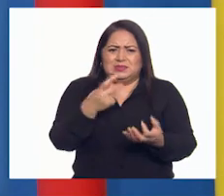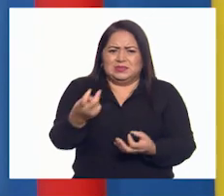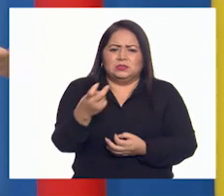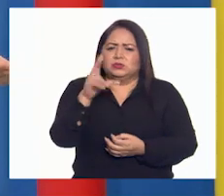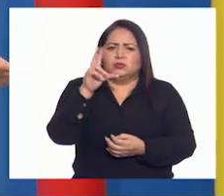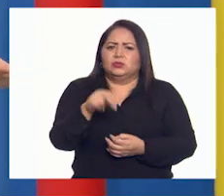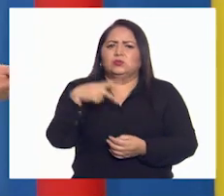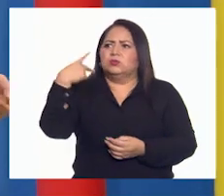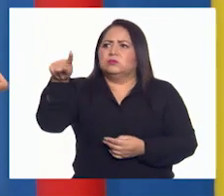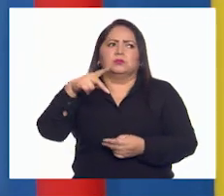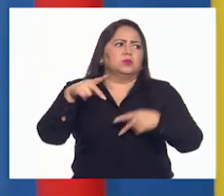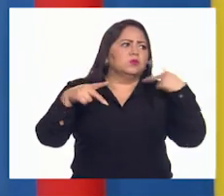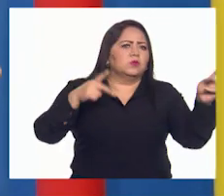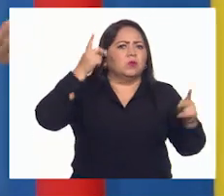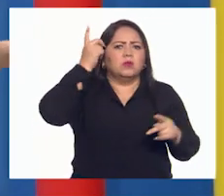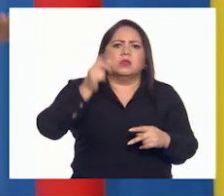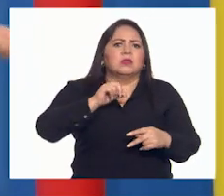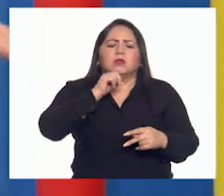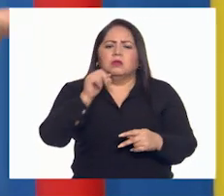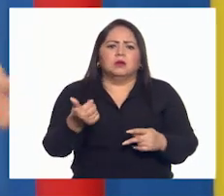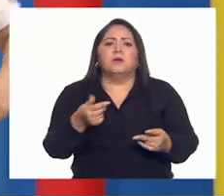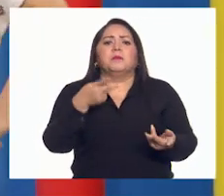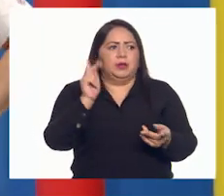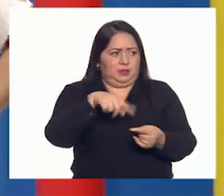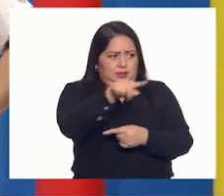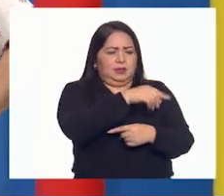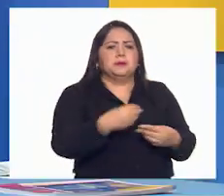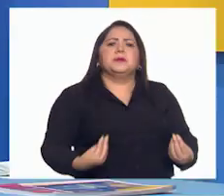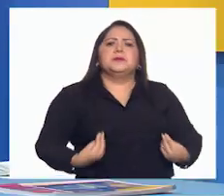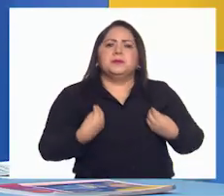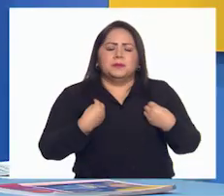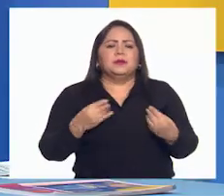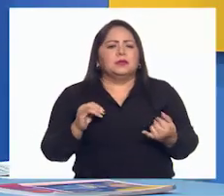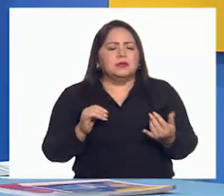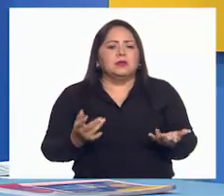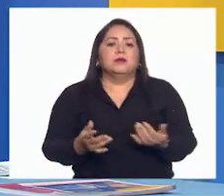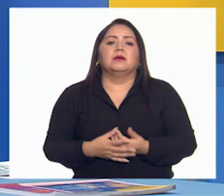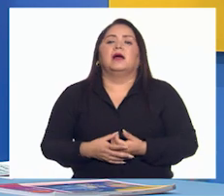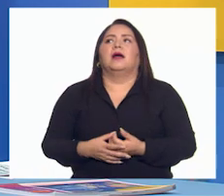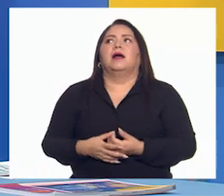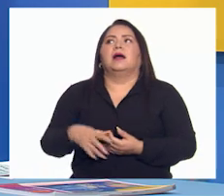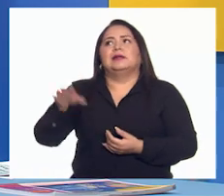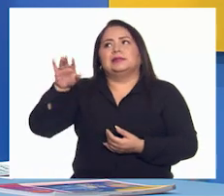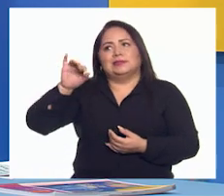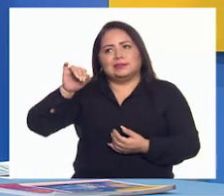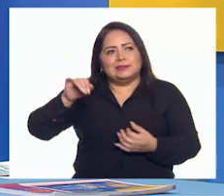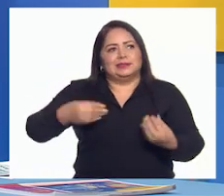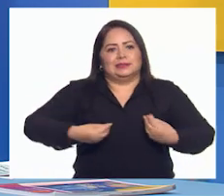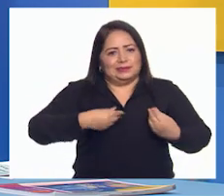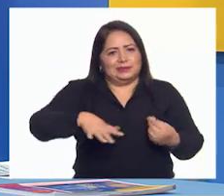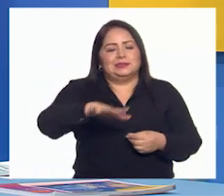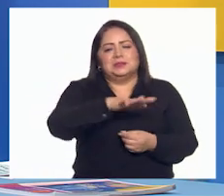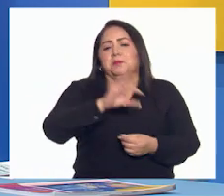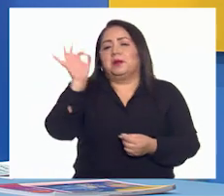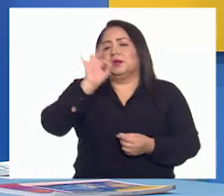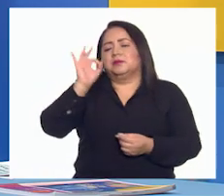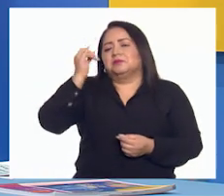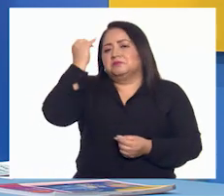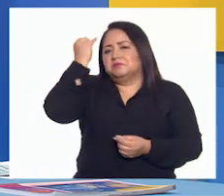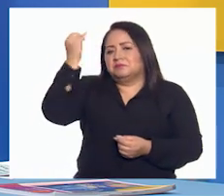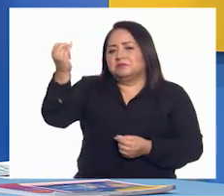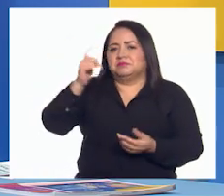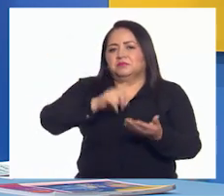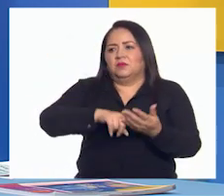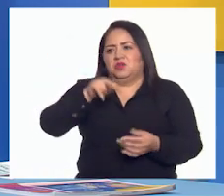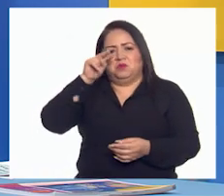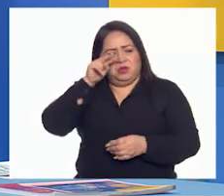no pertenecían a nadie si sí había gente viviendo en estas tierras? Sí había gente, pero supongo que los